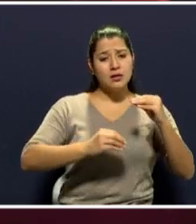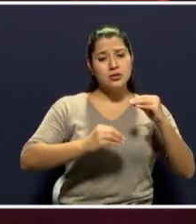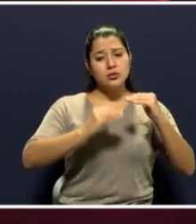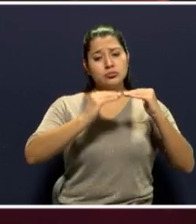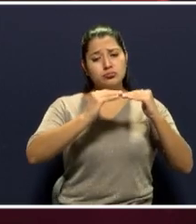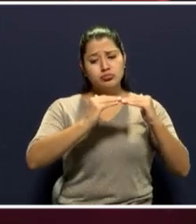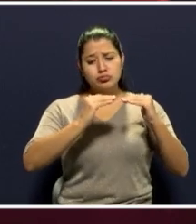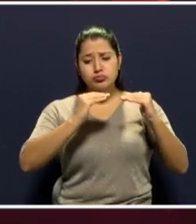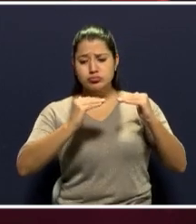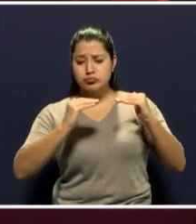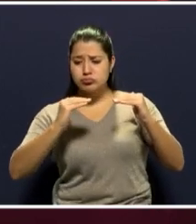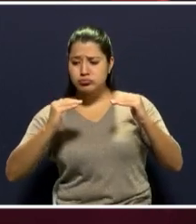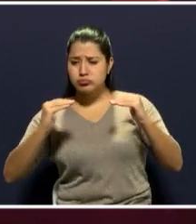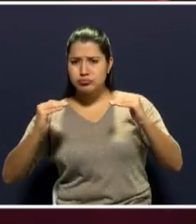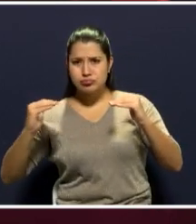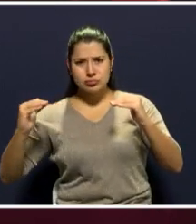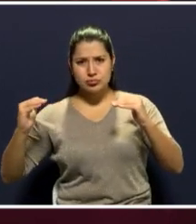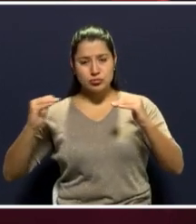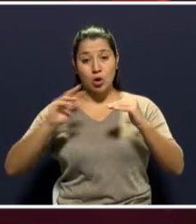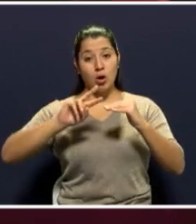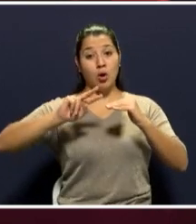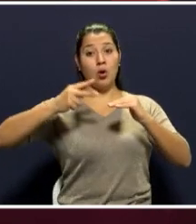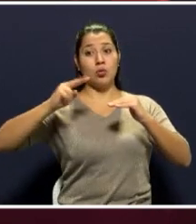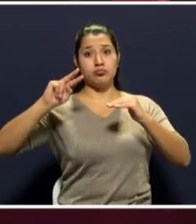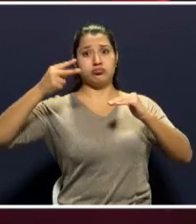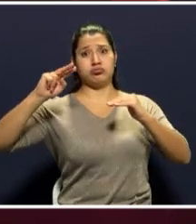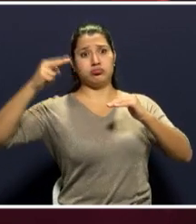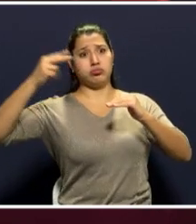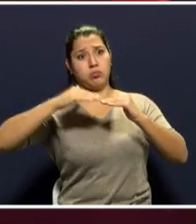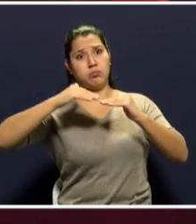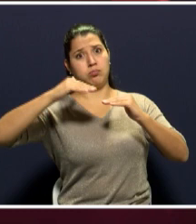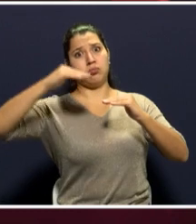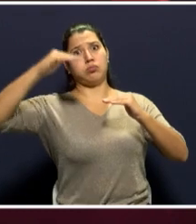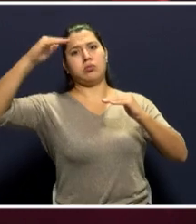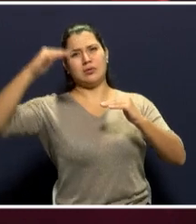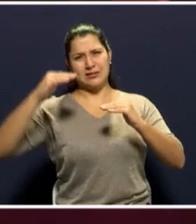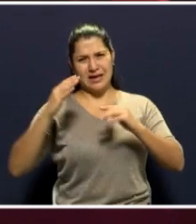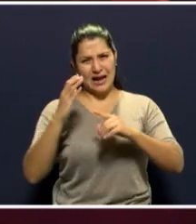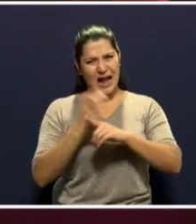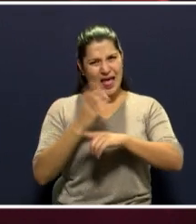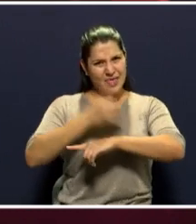Los nuevos casos diarios acumulados